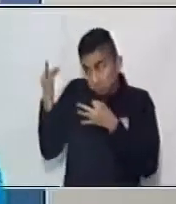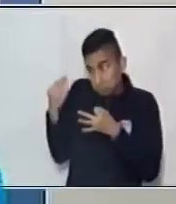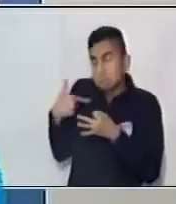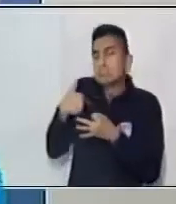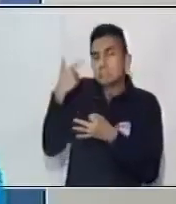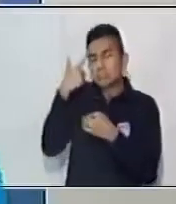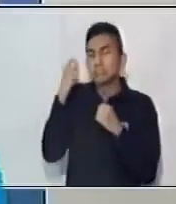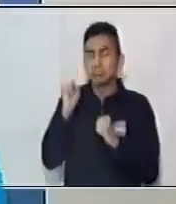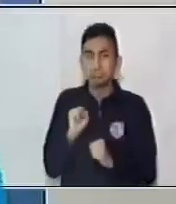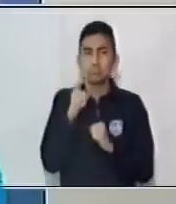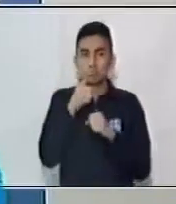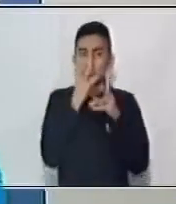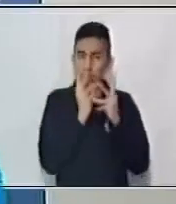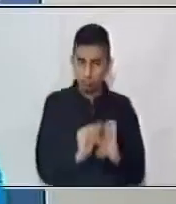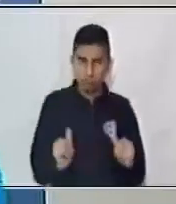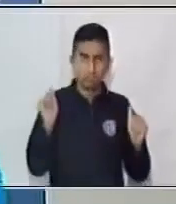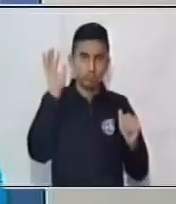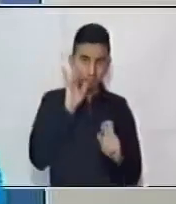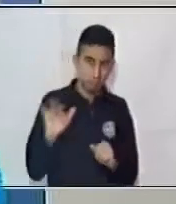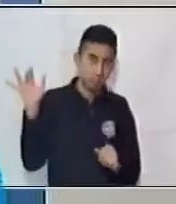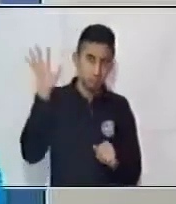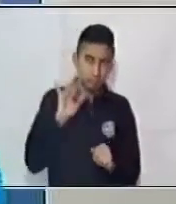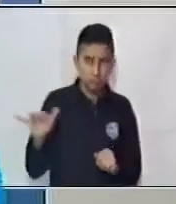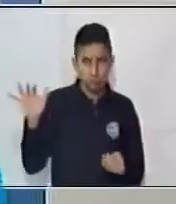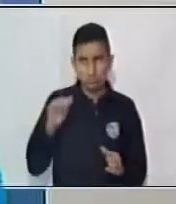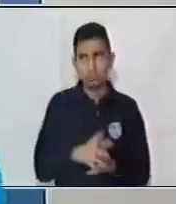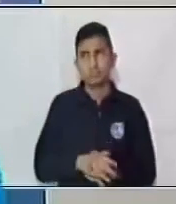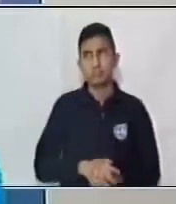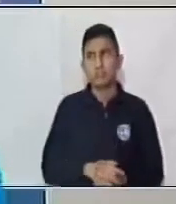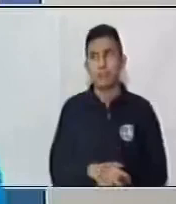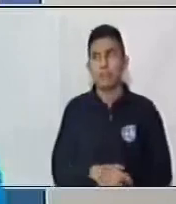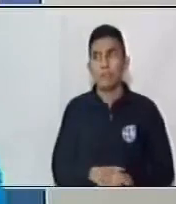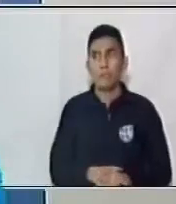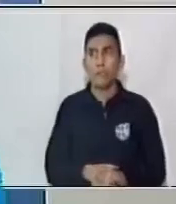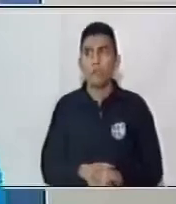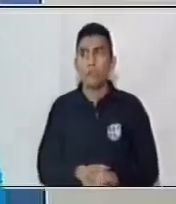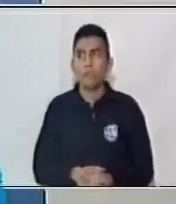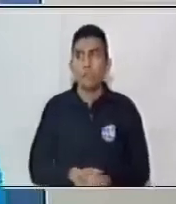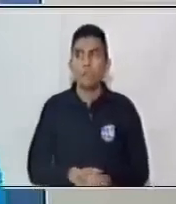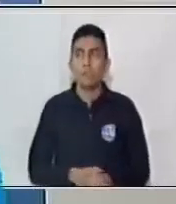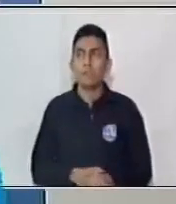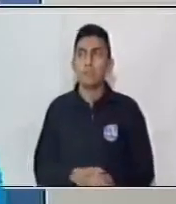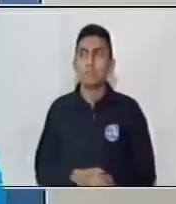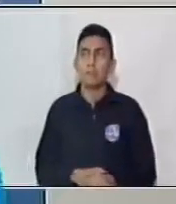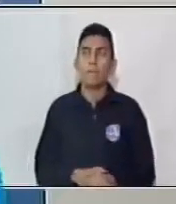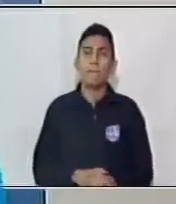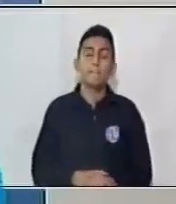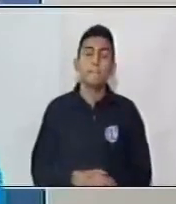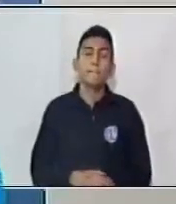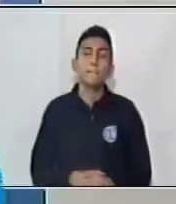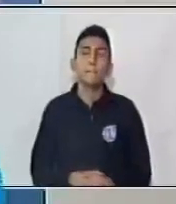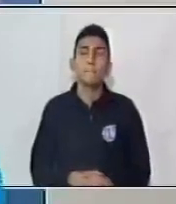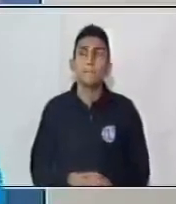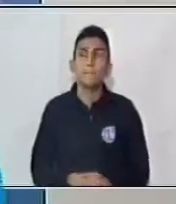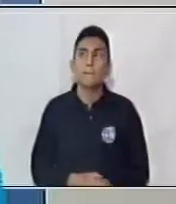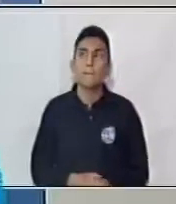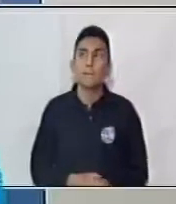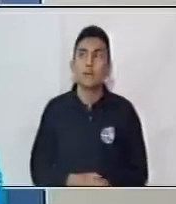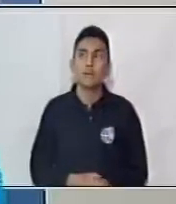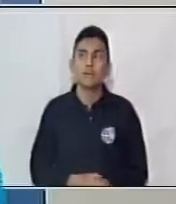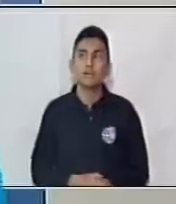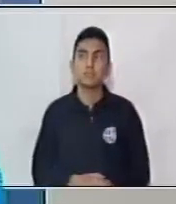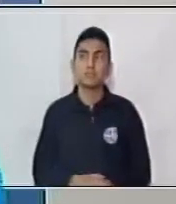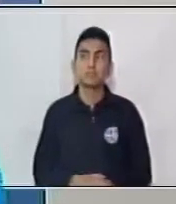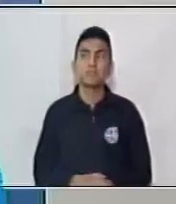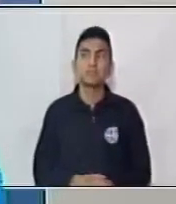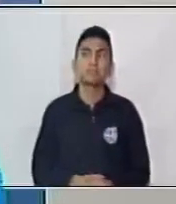puedan presentar en el día a día. Muy bien, para terminar, quiero que Leamos esta parte